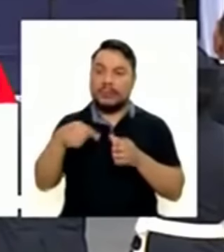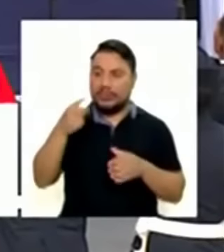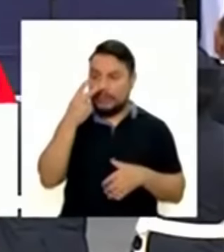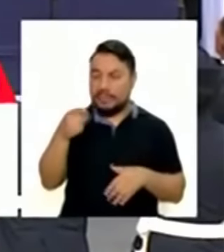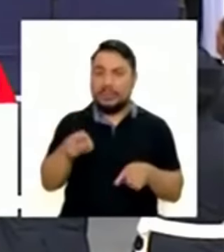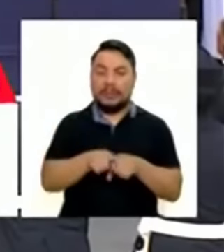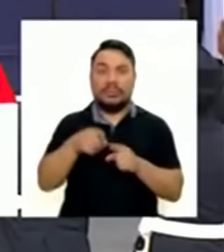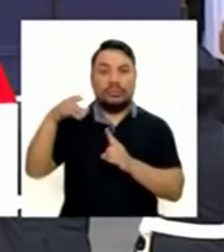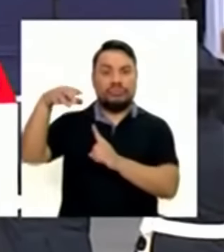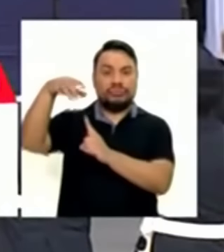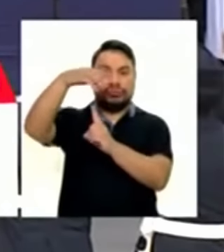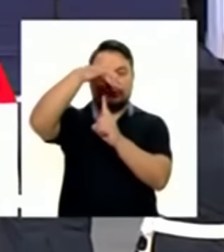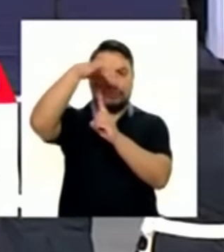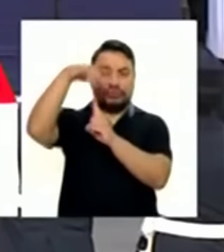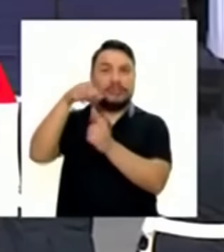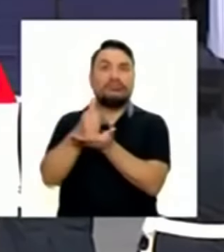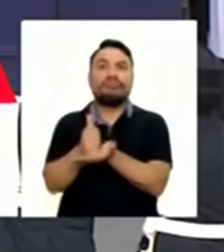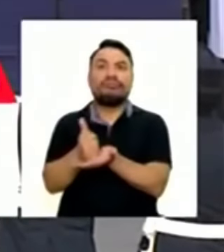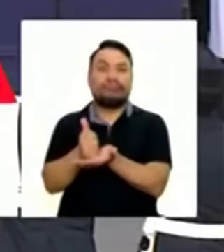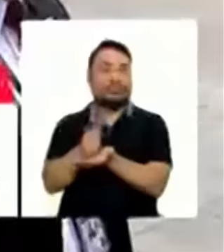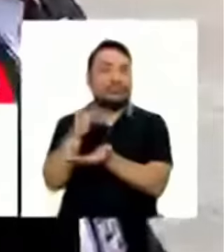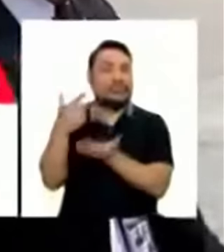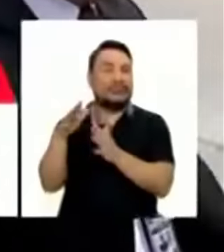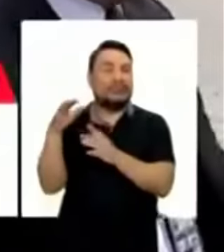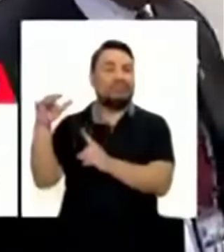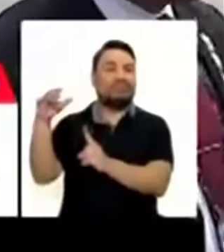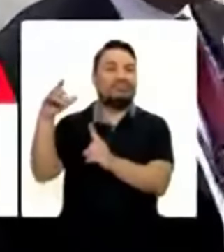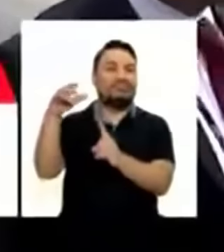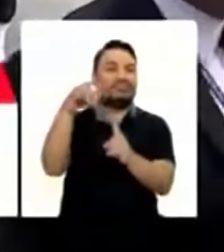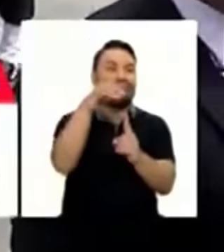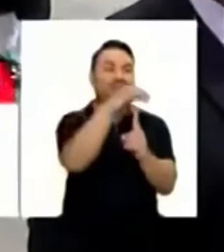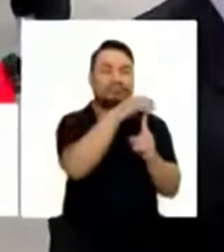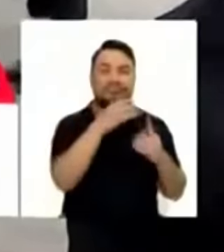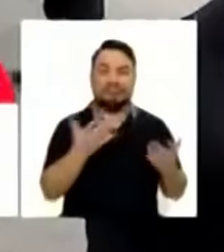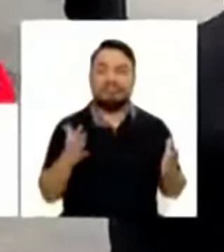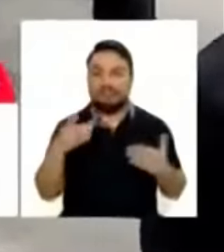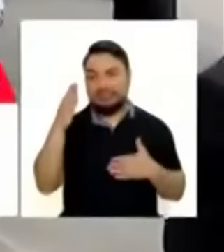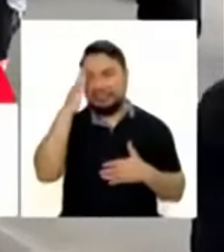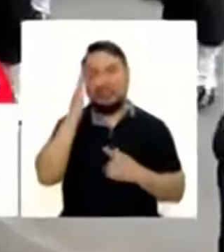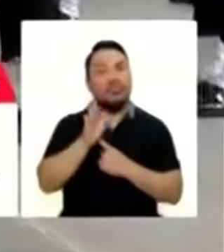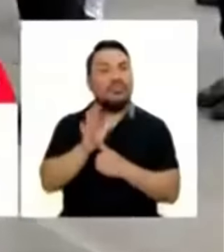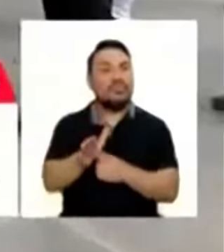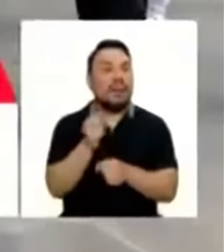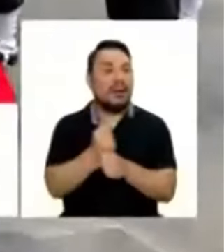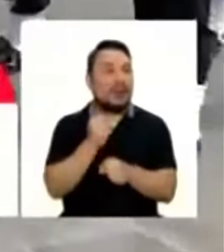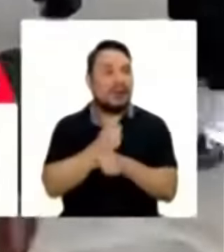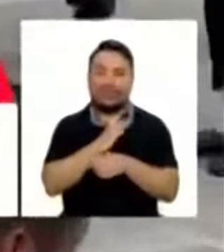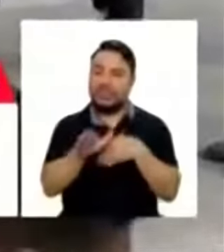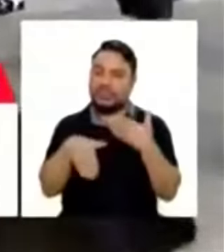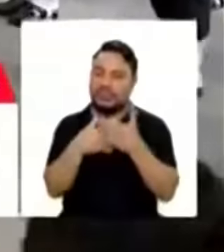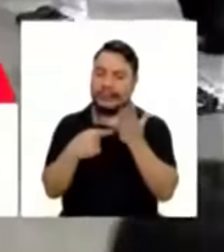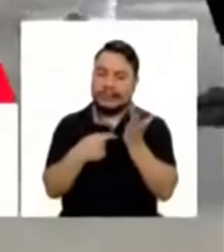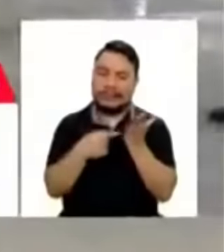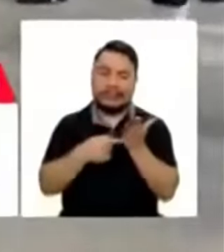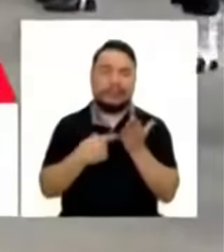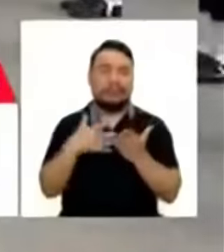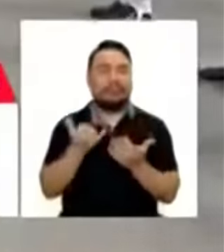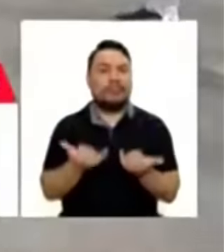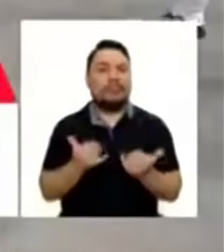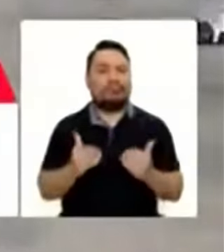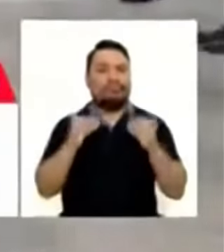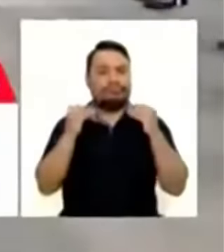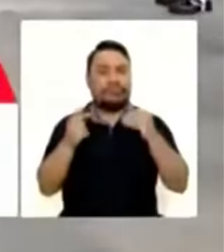los drones también que han pasado de esta manera mostrando toda la tecnología que hoy en